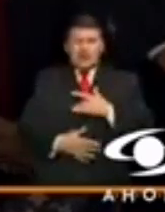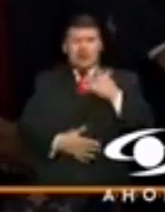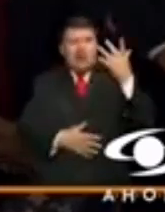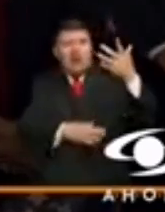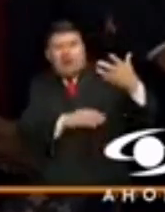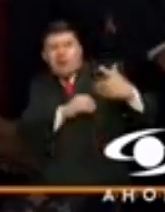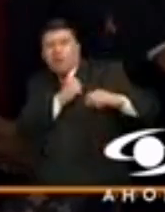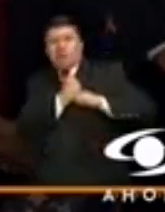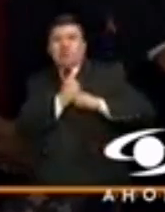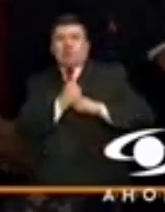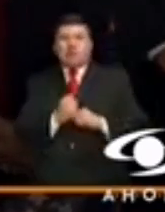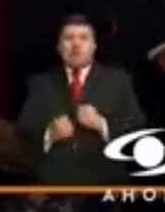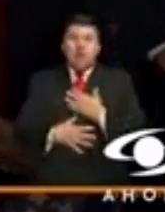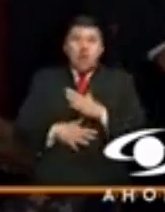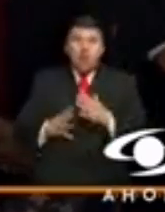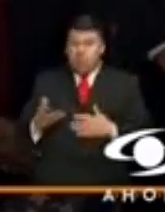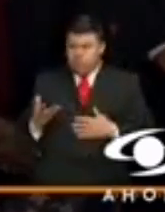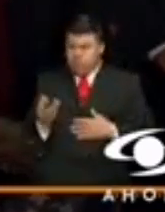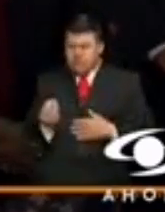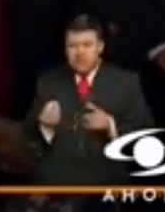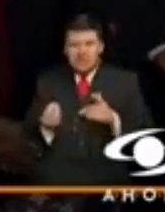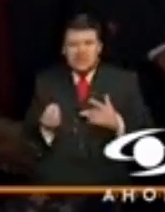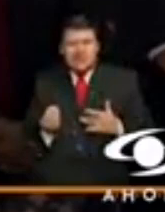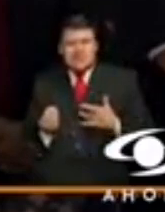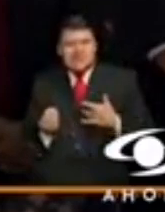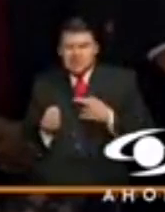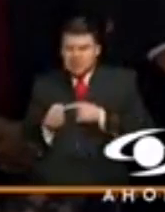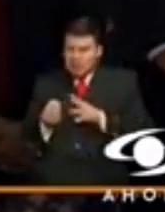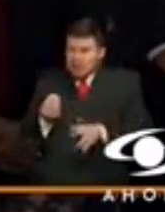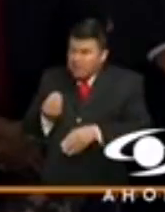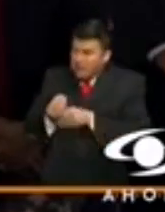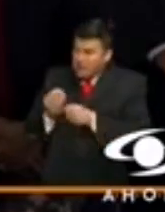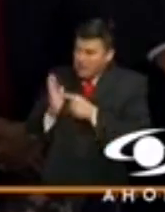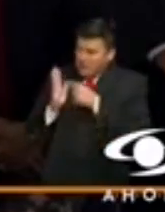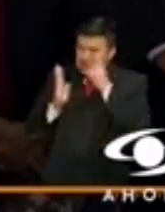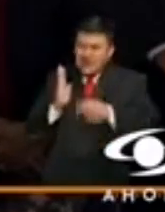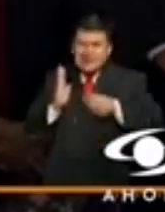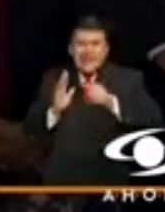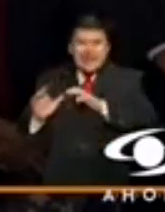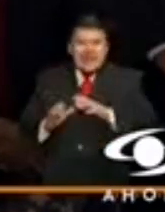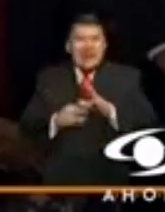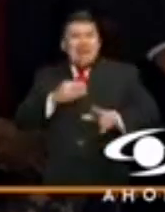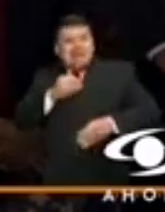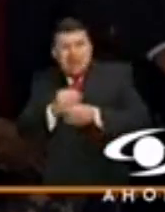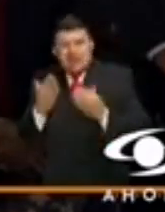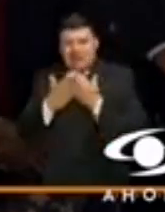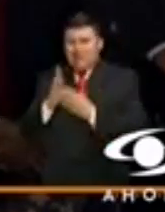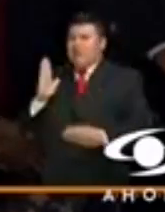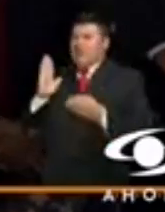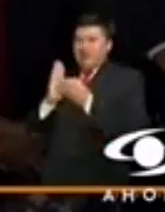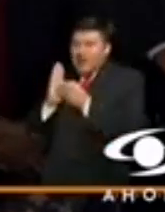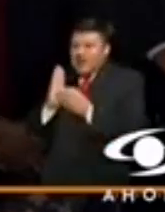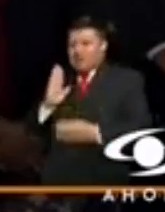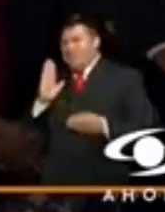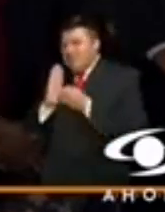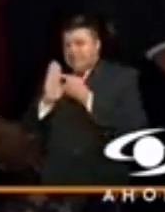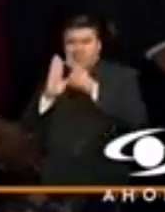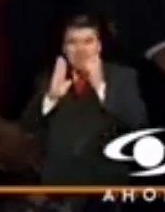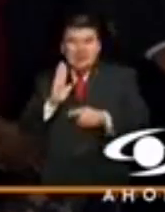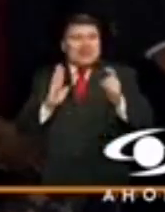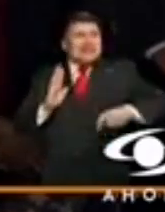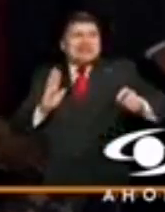Salud. Cualquier grupo que sienta que la implementación de esta medida requiere una acción adicional para cubrir sus